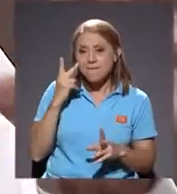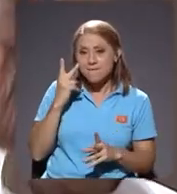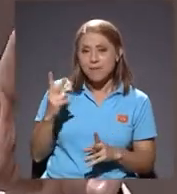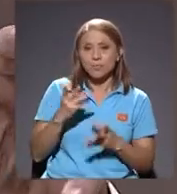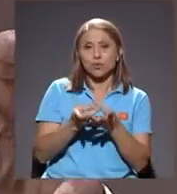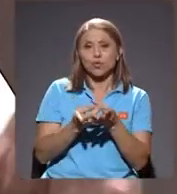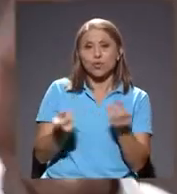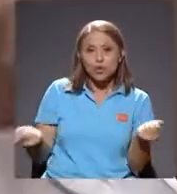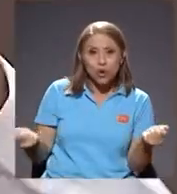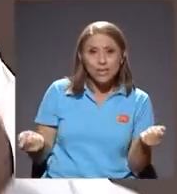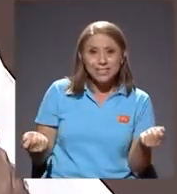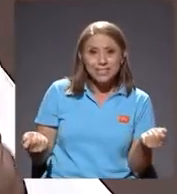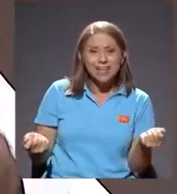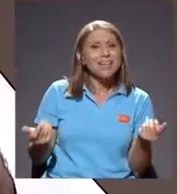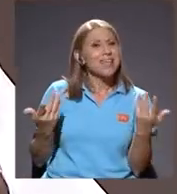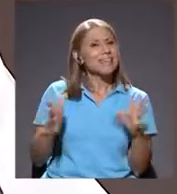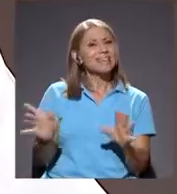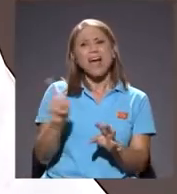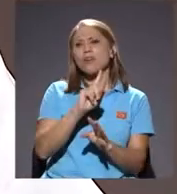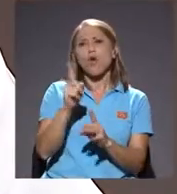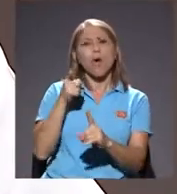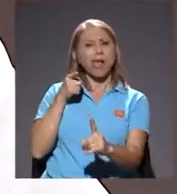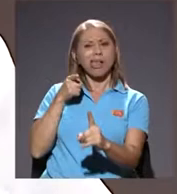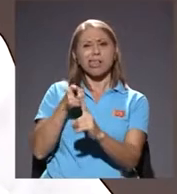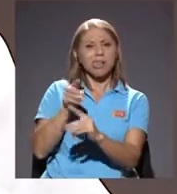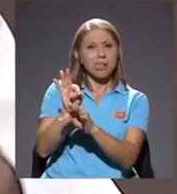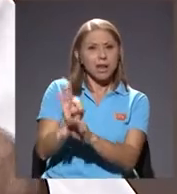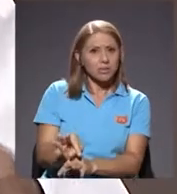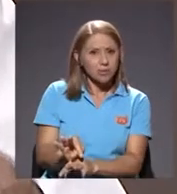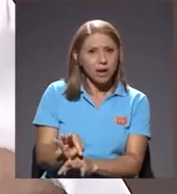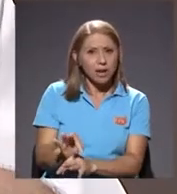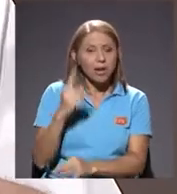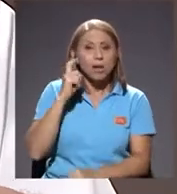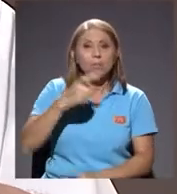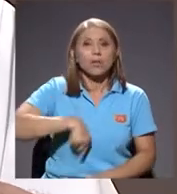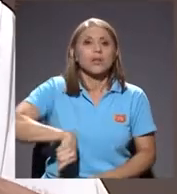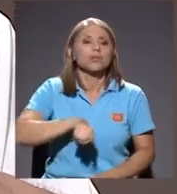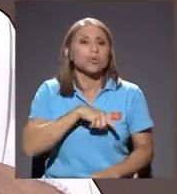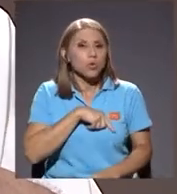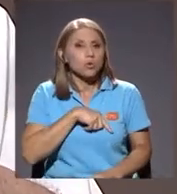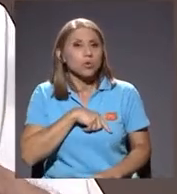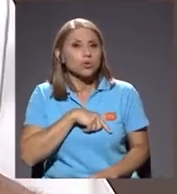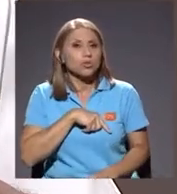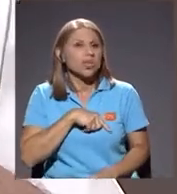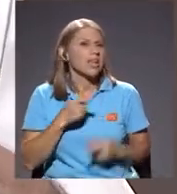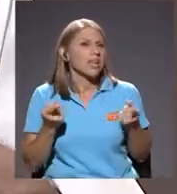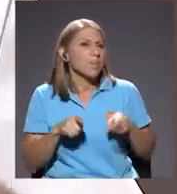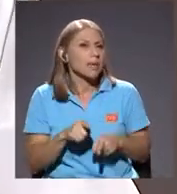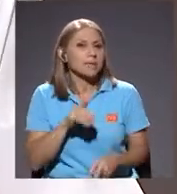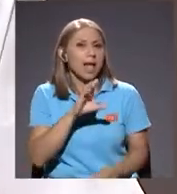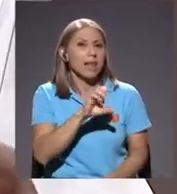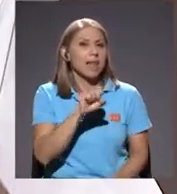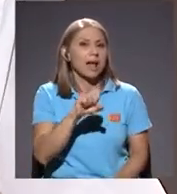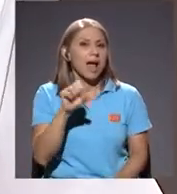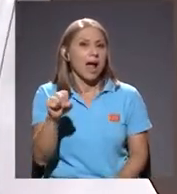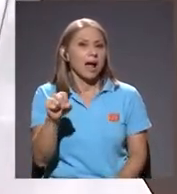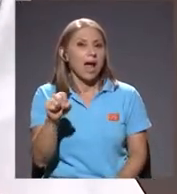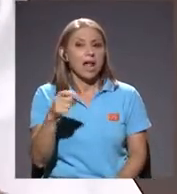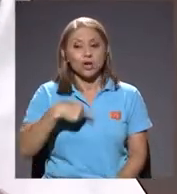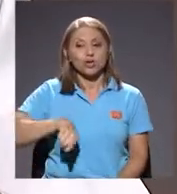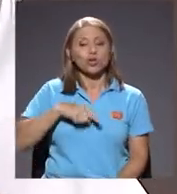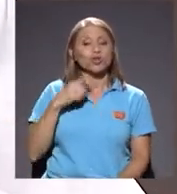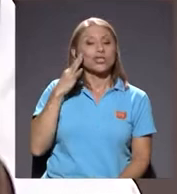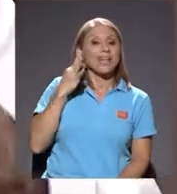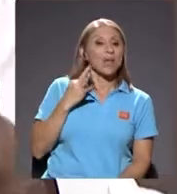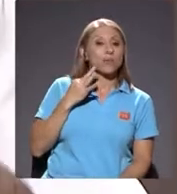haces algo un poco de lo tradicional verdad porque a nosotros nos ocurre un poco en la caja de que si no es pensado con nosotros no sirve